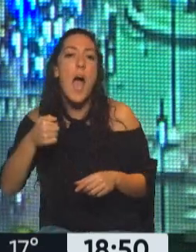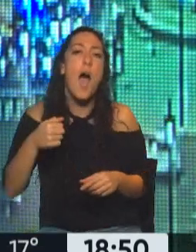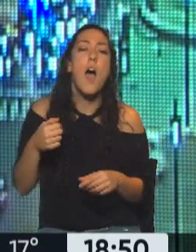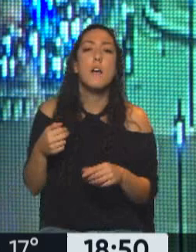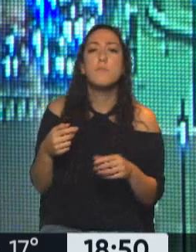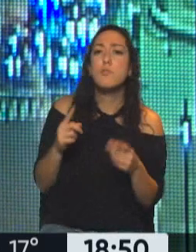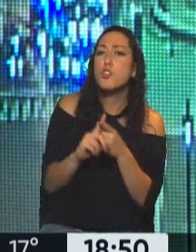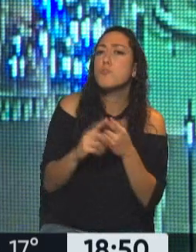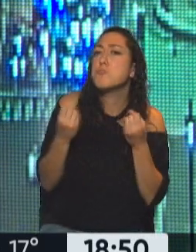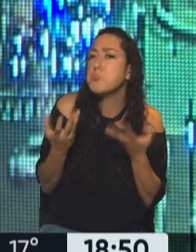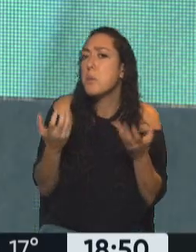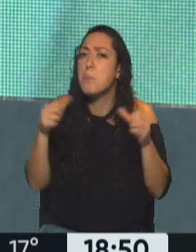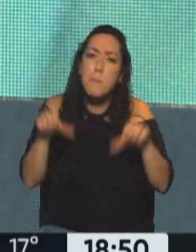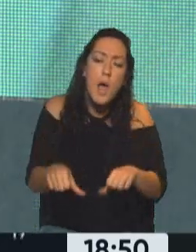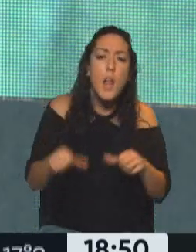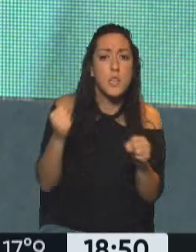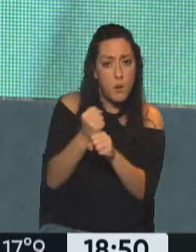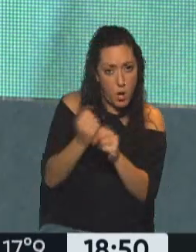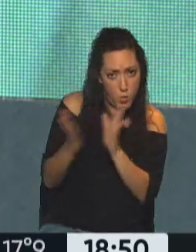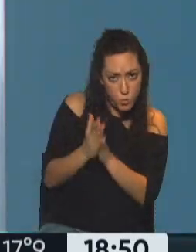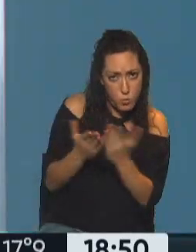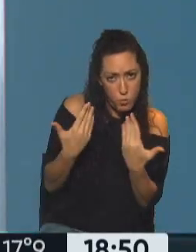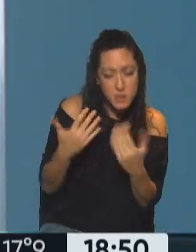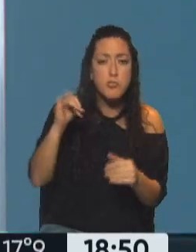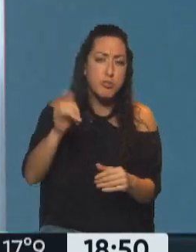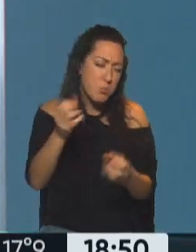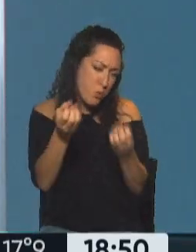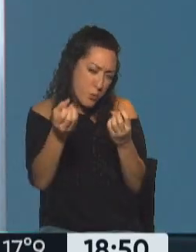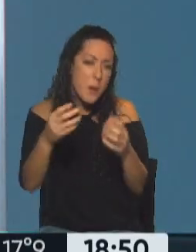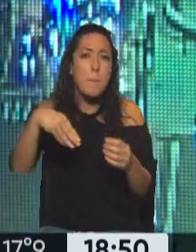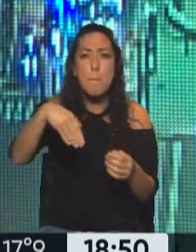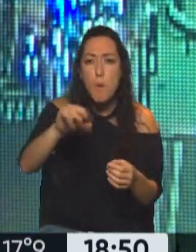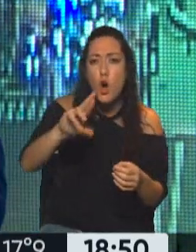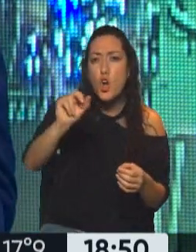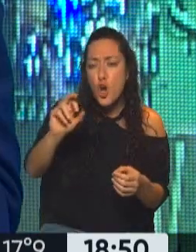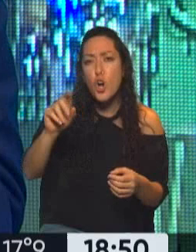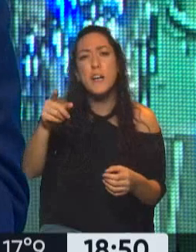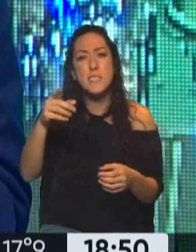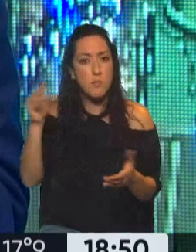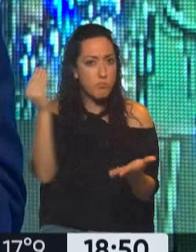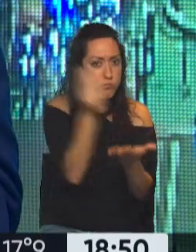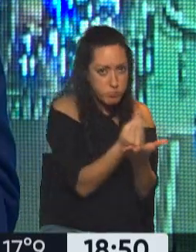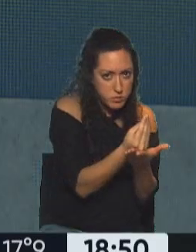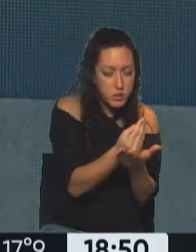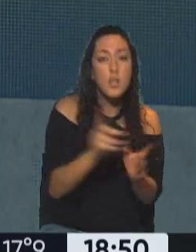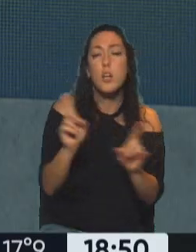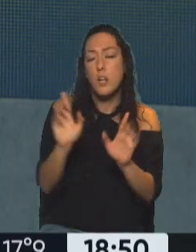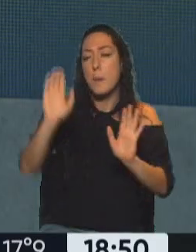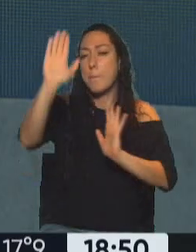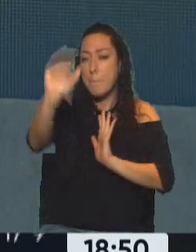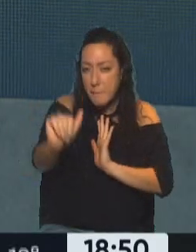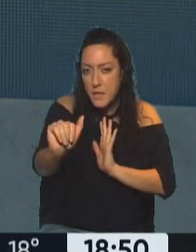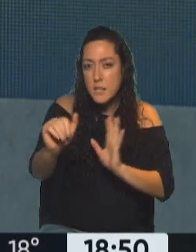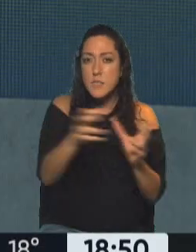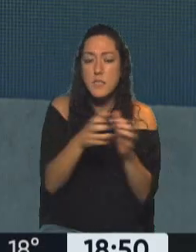todos realmente soy trabajar juntos pero está confirmado que esto es así el martes miramos una sesión